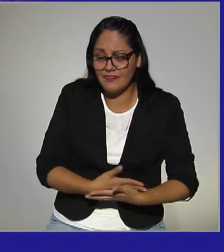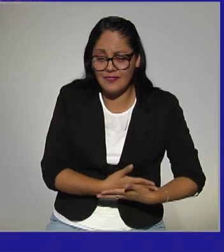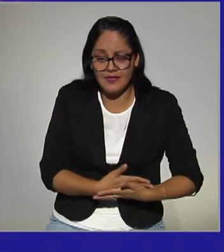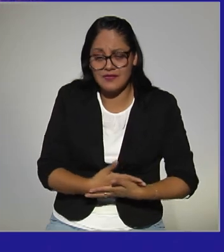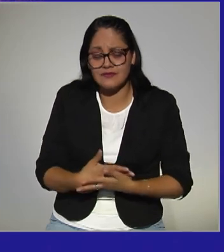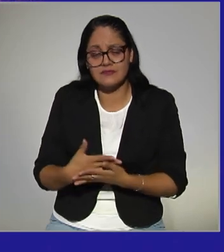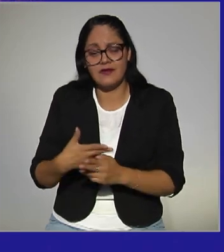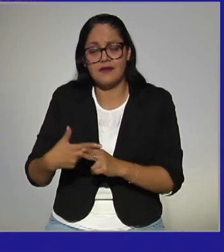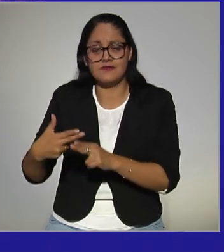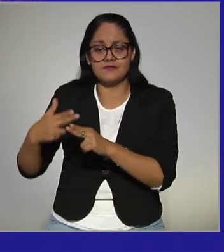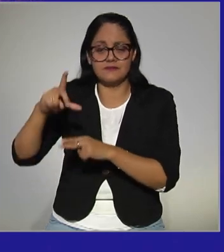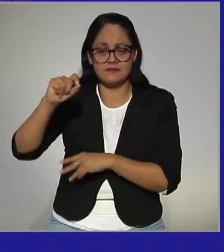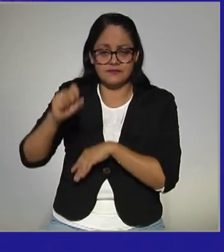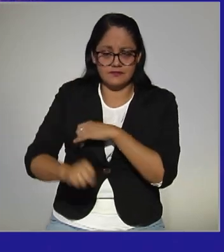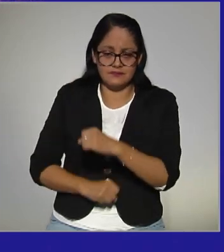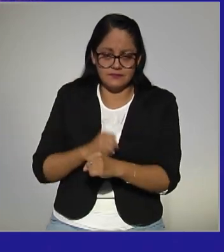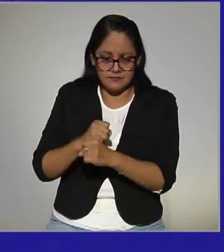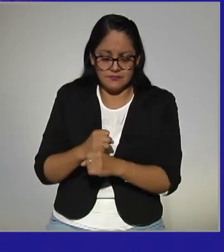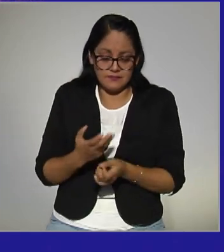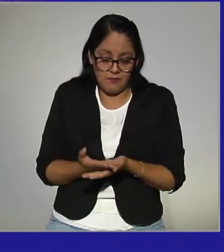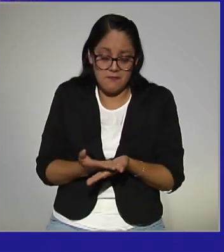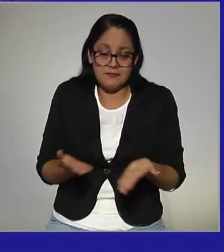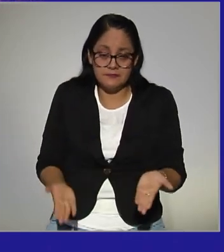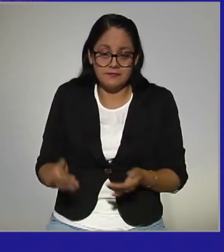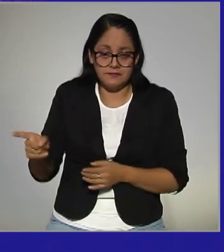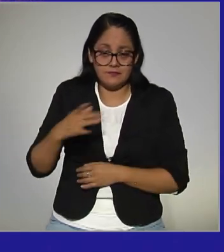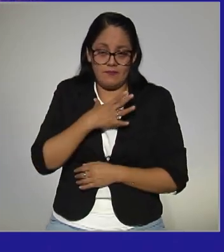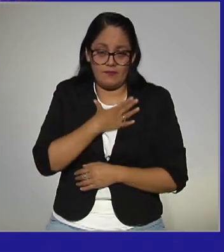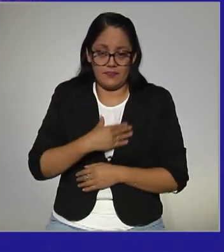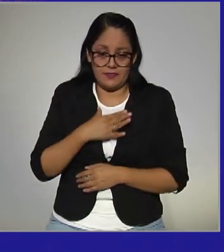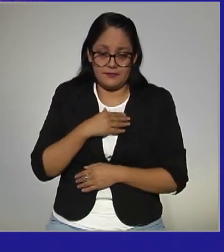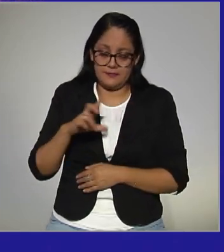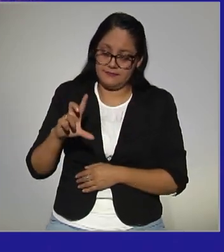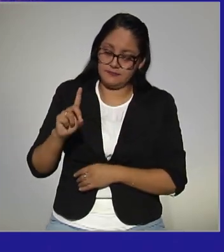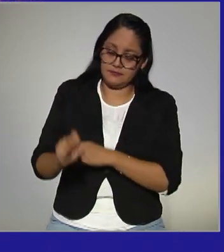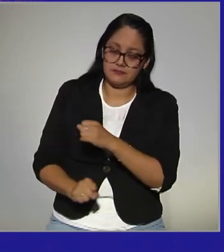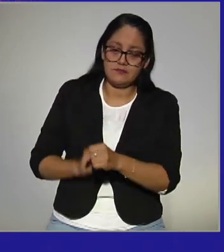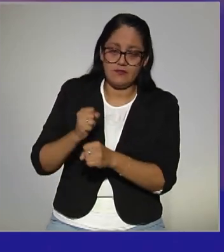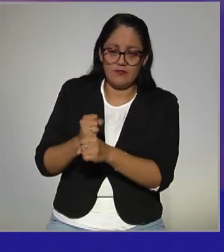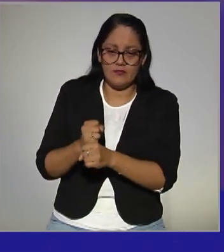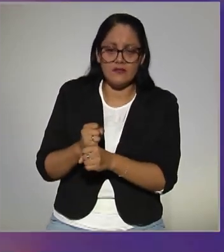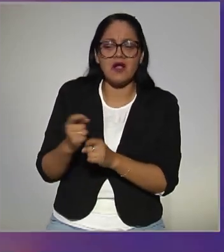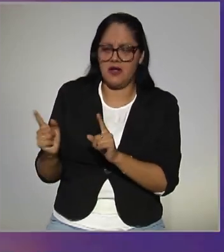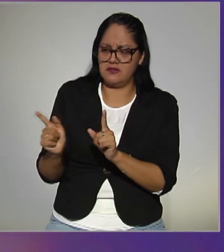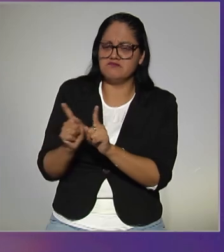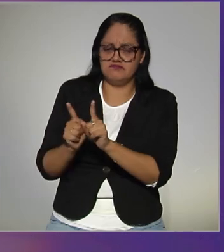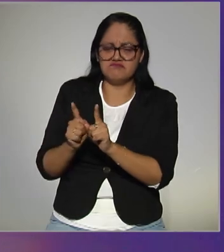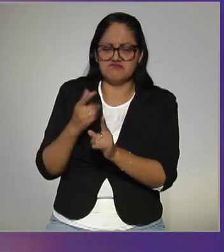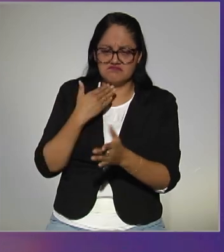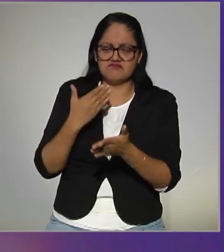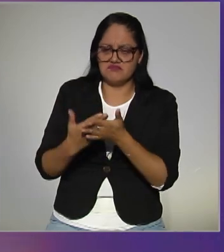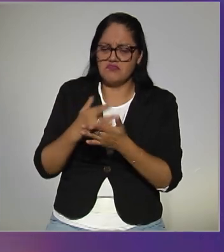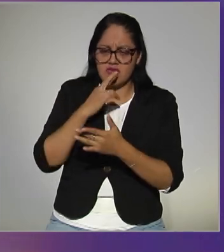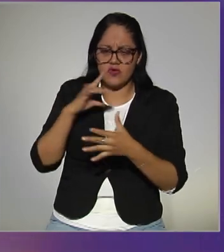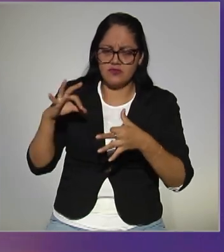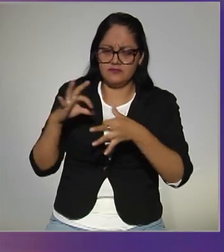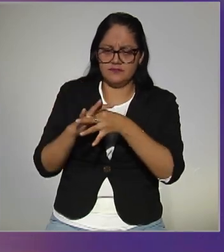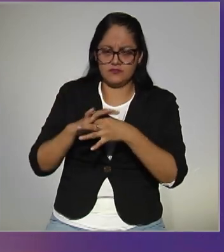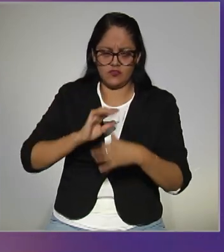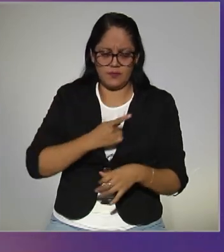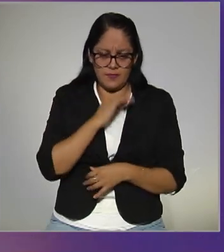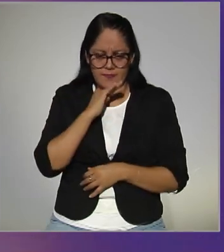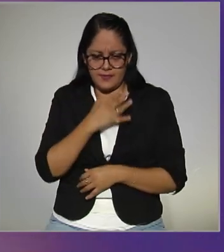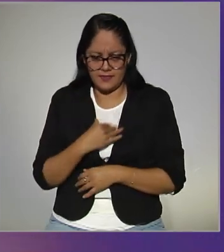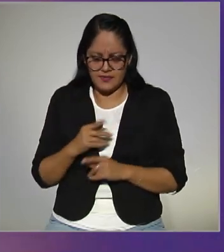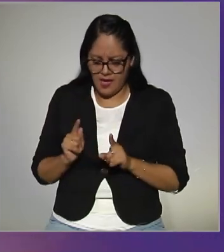los 20 años. Actualmente mi hija tiene 30 años y nos llevamos muy bien como madre e hija.